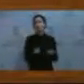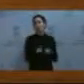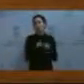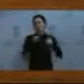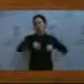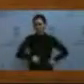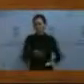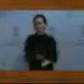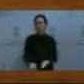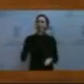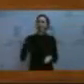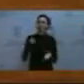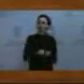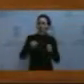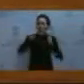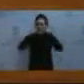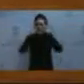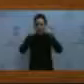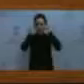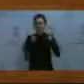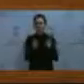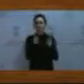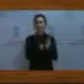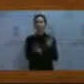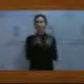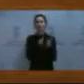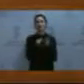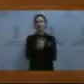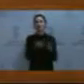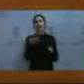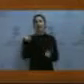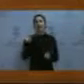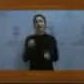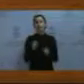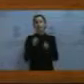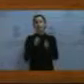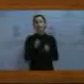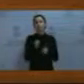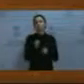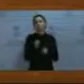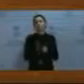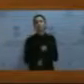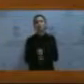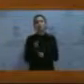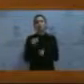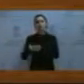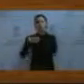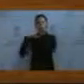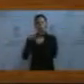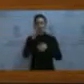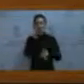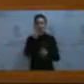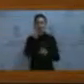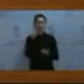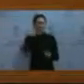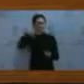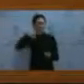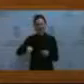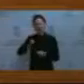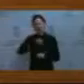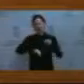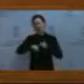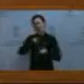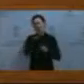una ley de transparencia que nació en la pasada legislatura viciada de ilegalidades manifestadas ya en el informe de los servicios jurídicos de